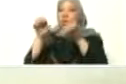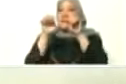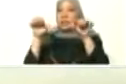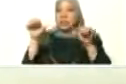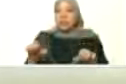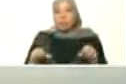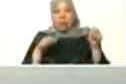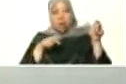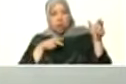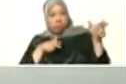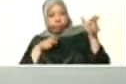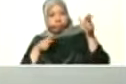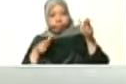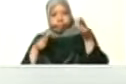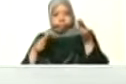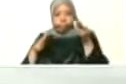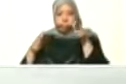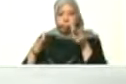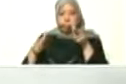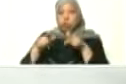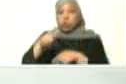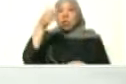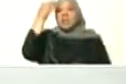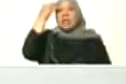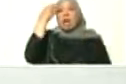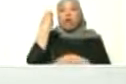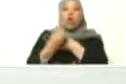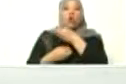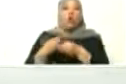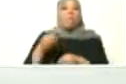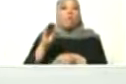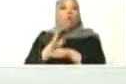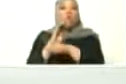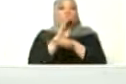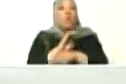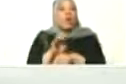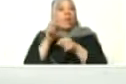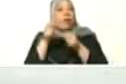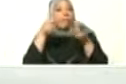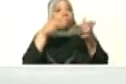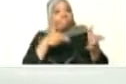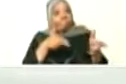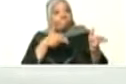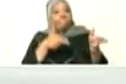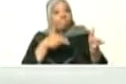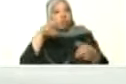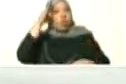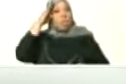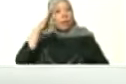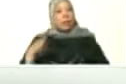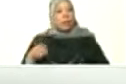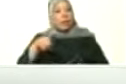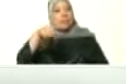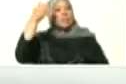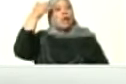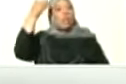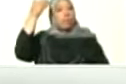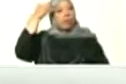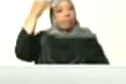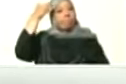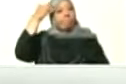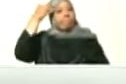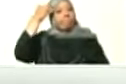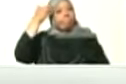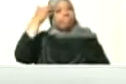armas y en la vigilancia diaria de la soberanía terrestre, marítima, aérea y